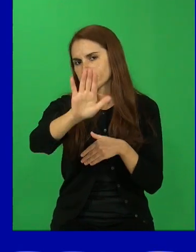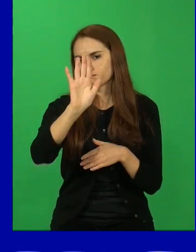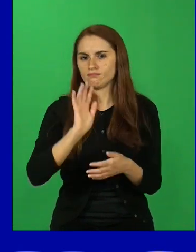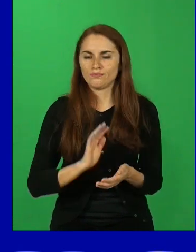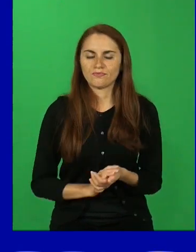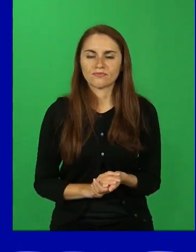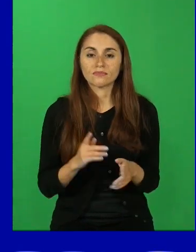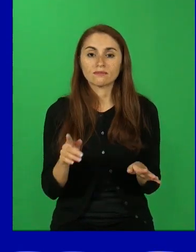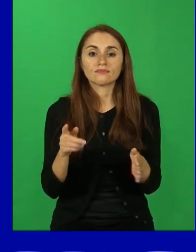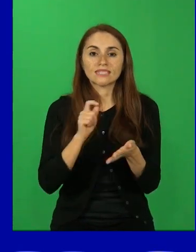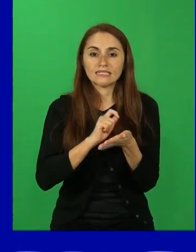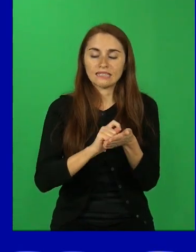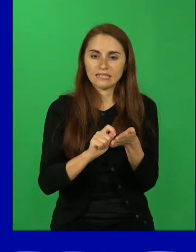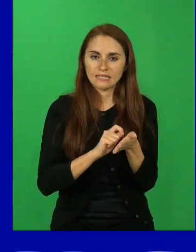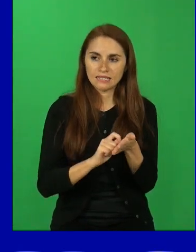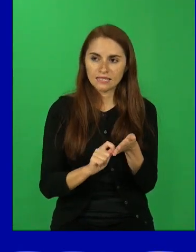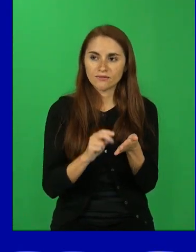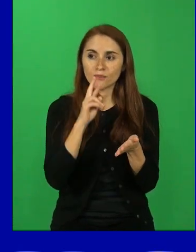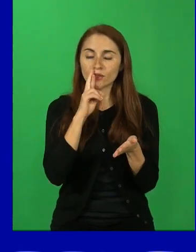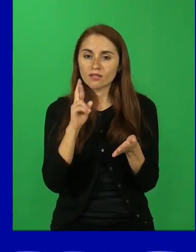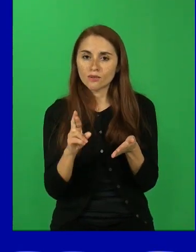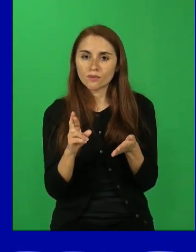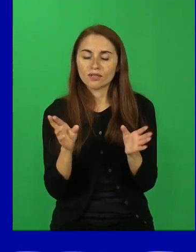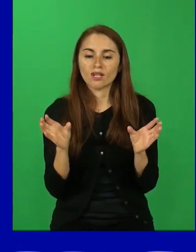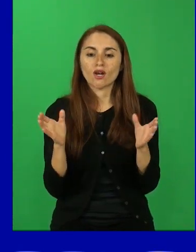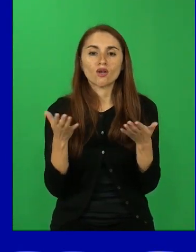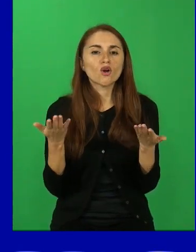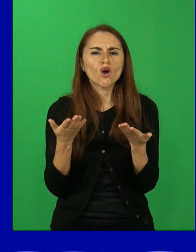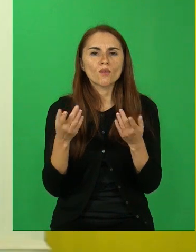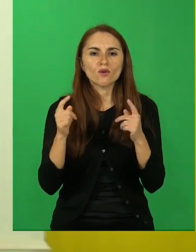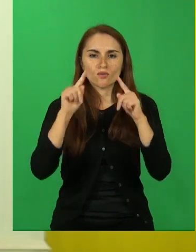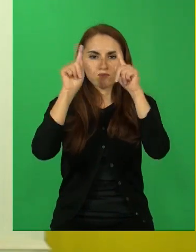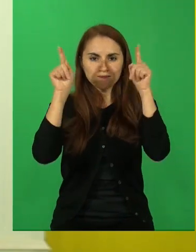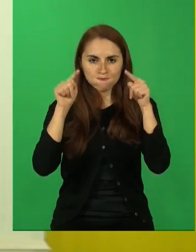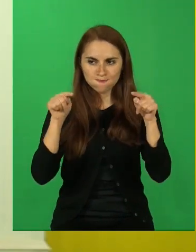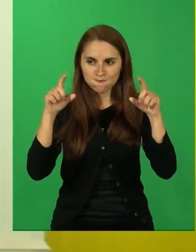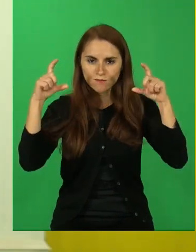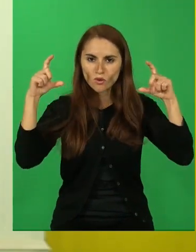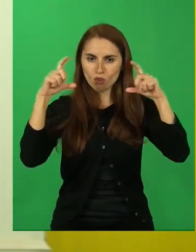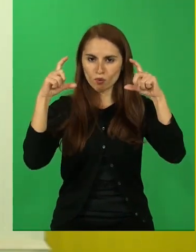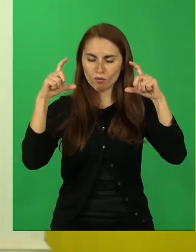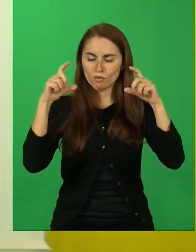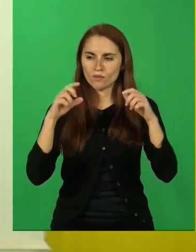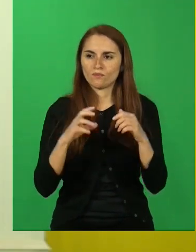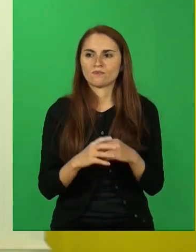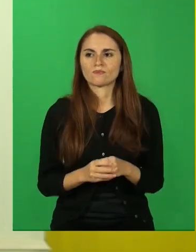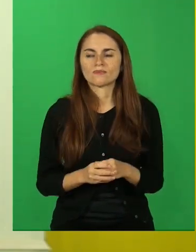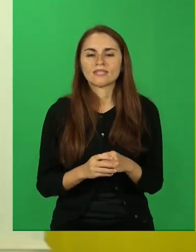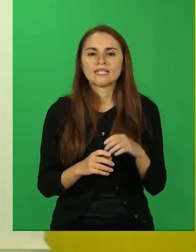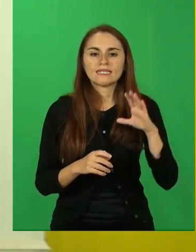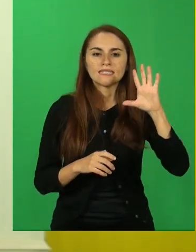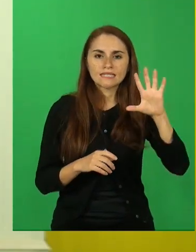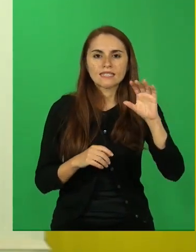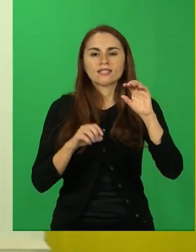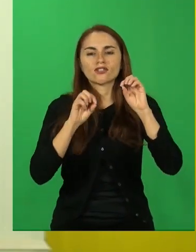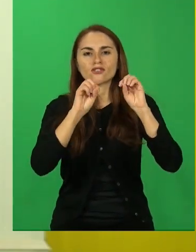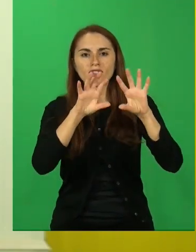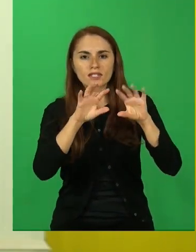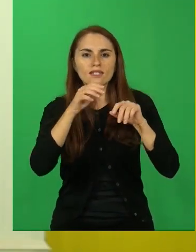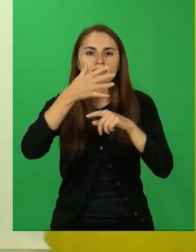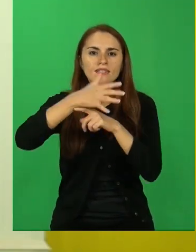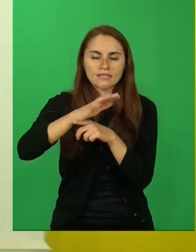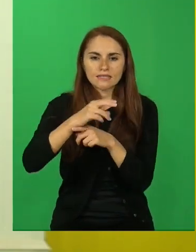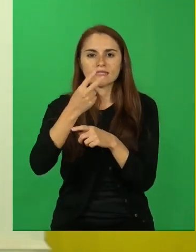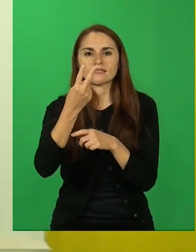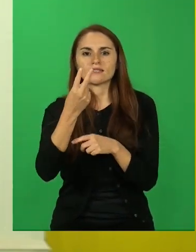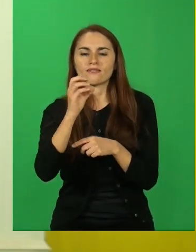Y escribimos entonces el conjunto de los múltiplos entre llaves 5, 10, 15, 20,